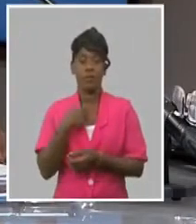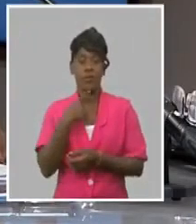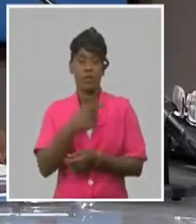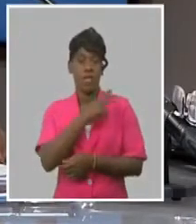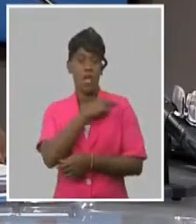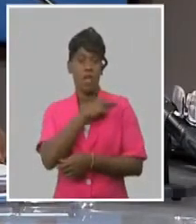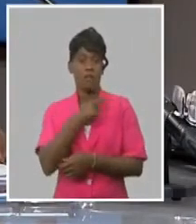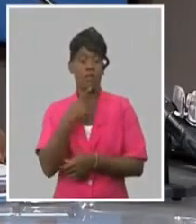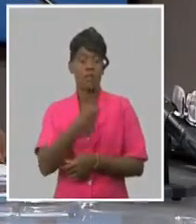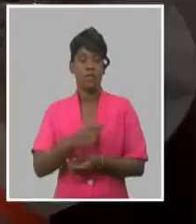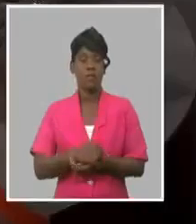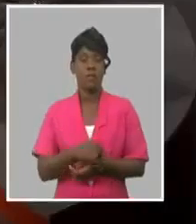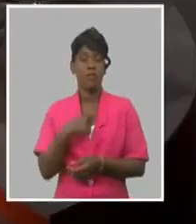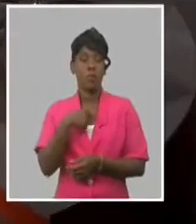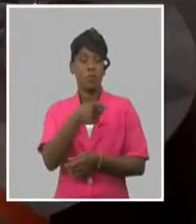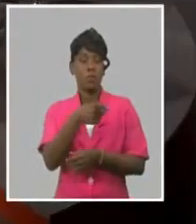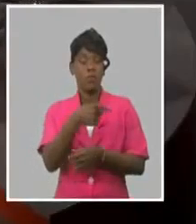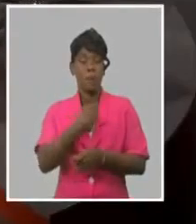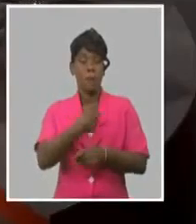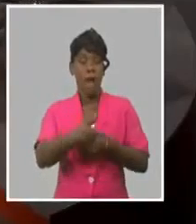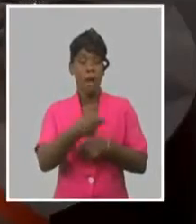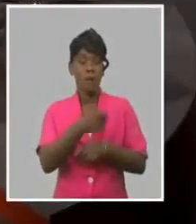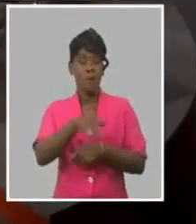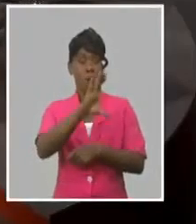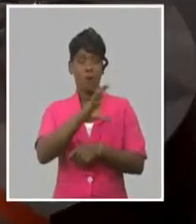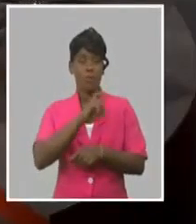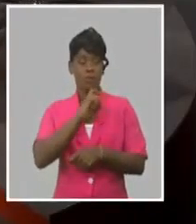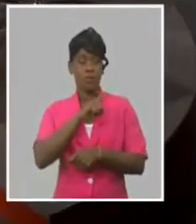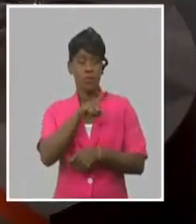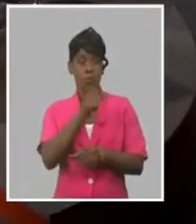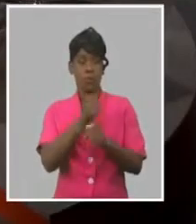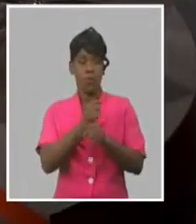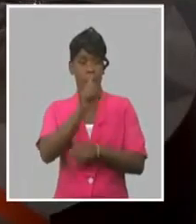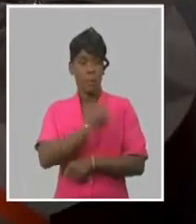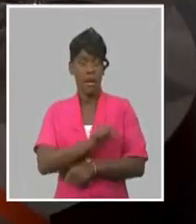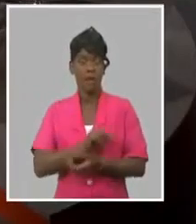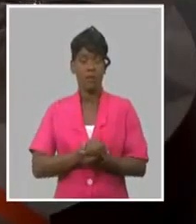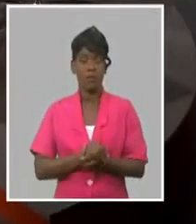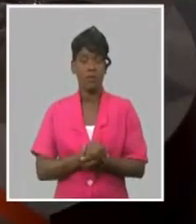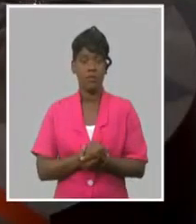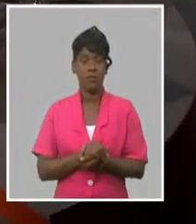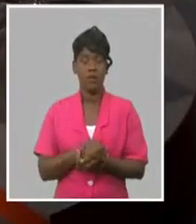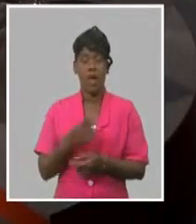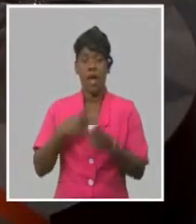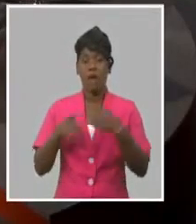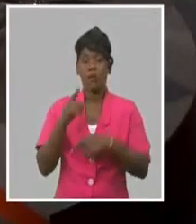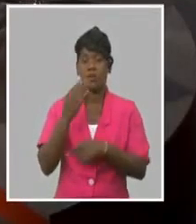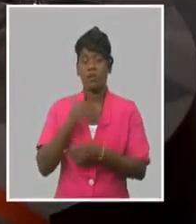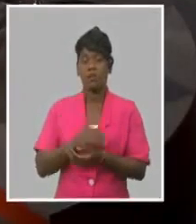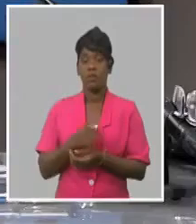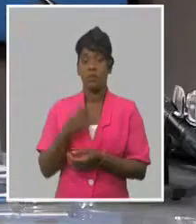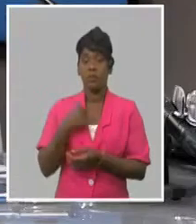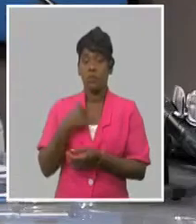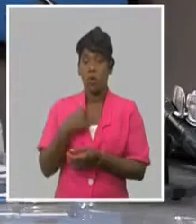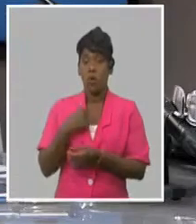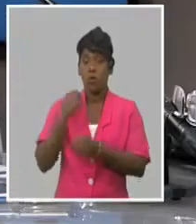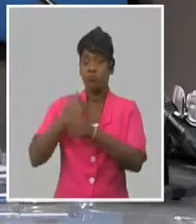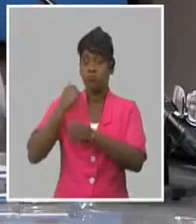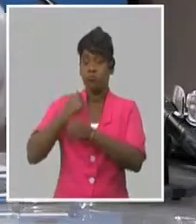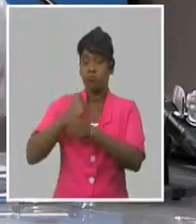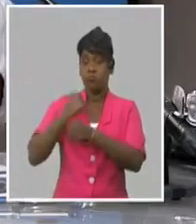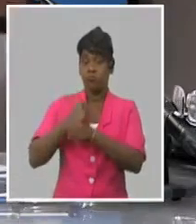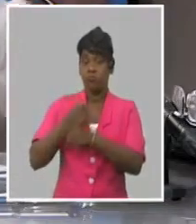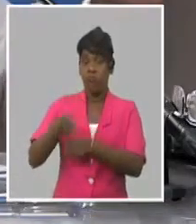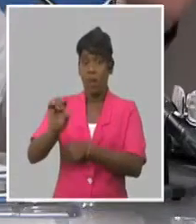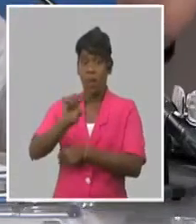Y el otro dice, y yo no trabajo más porque tú no me pagas más. ¿Cómo rompemos el círculo vicioso? Entonces, por otro lado, como dije al